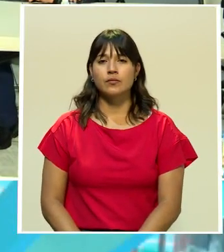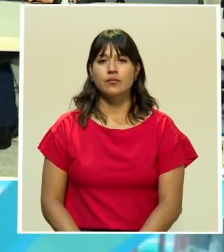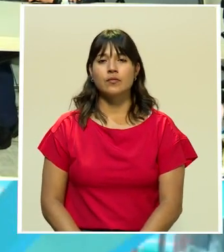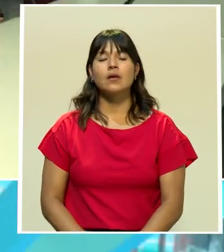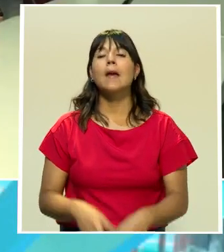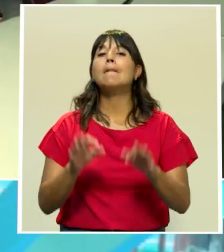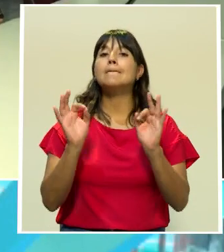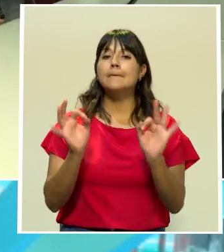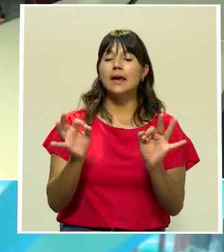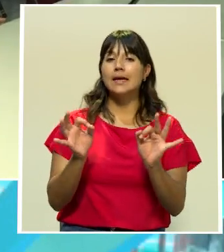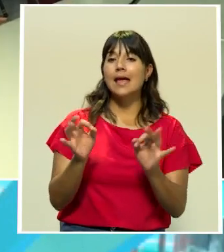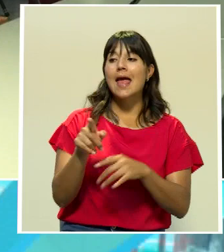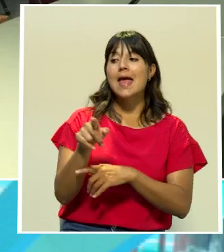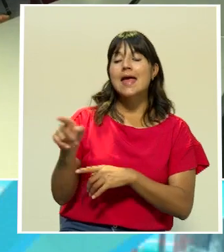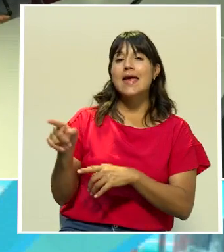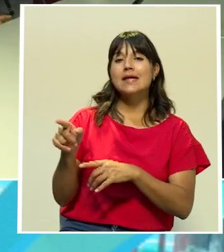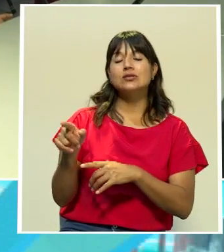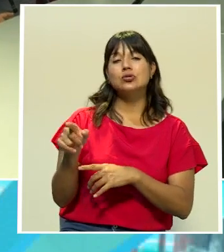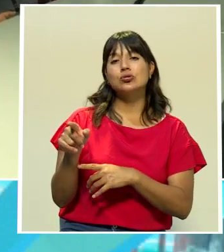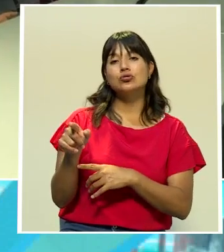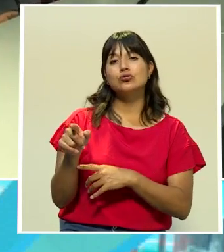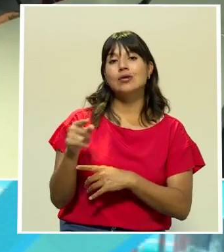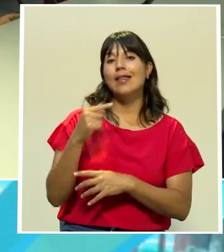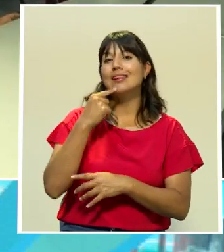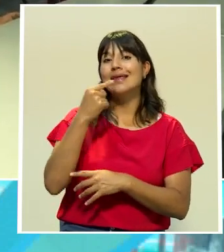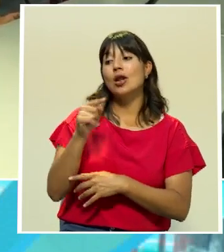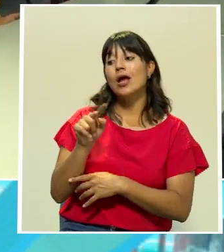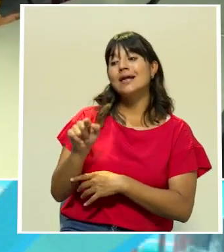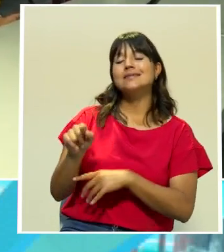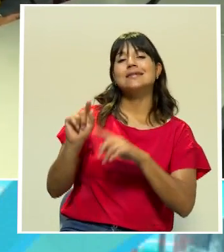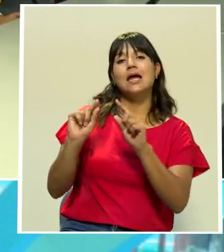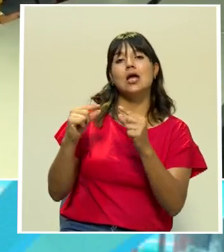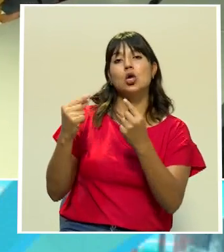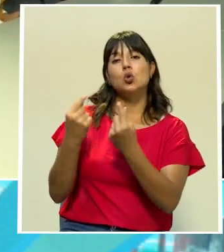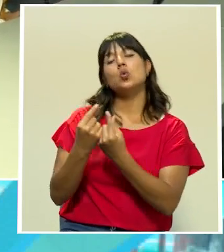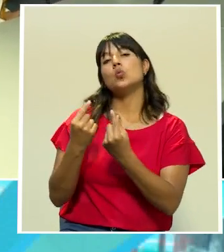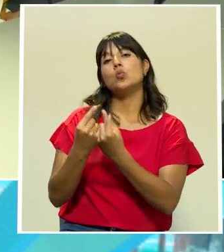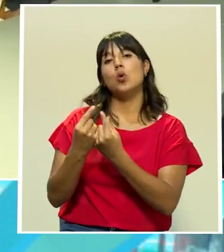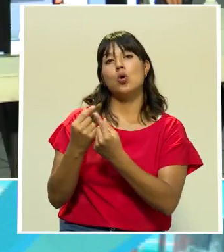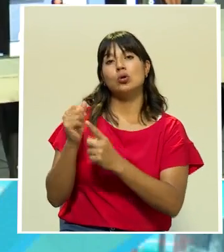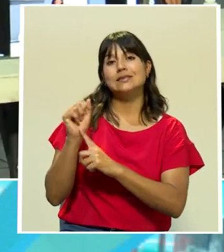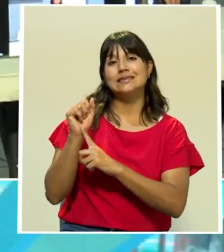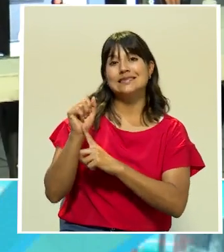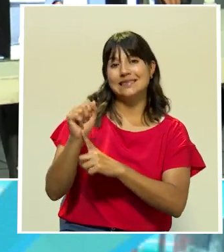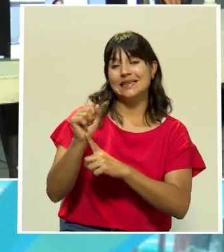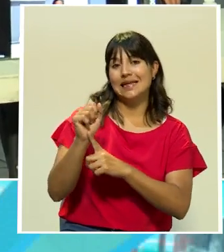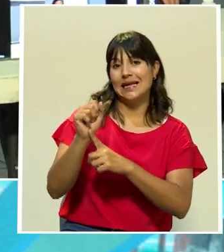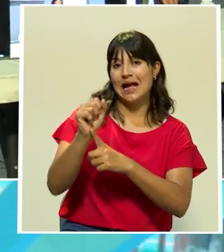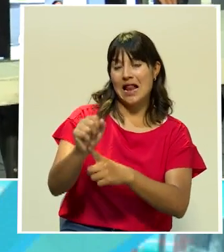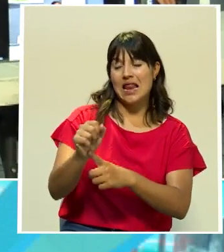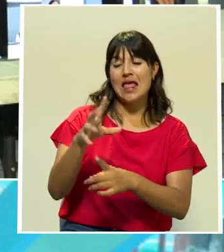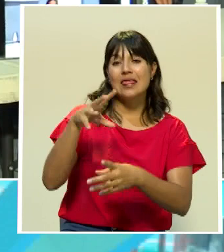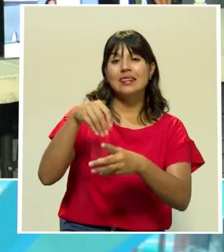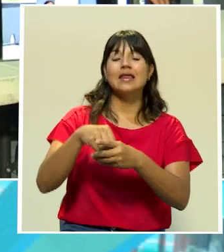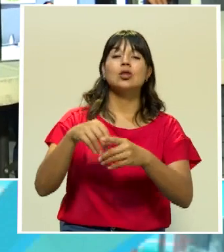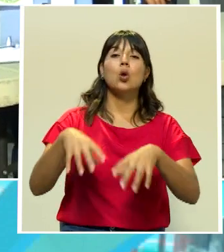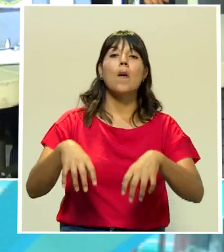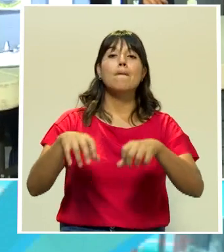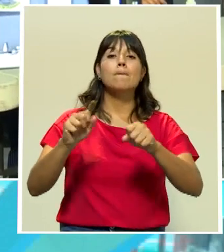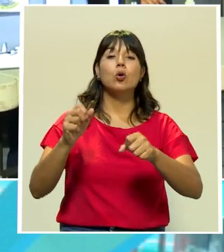Bien, ellos hicieron referencia a que este colectivo sindical de los trabajadores del Poder Judicial